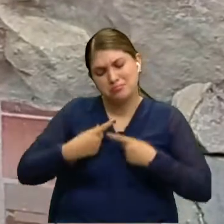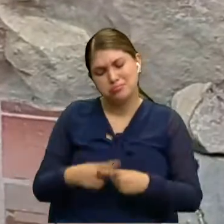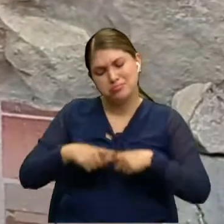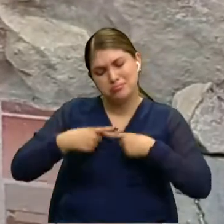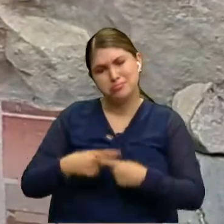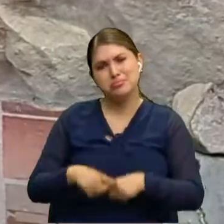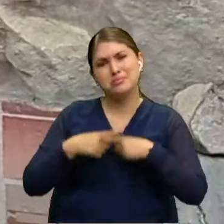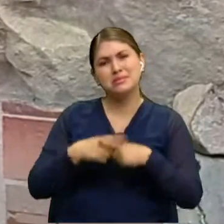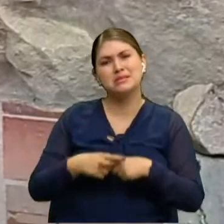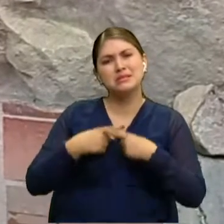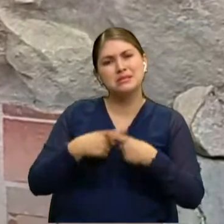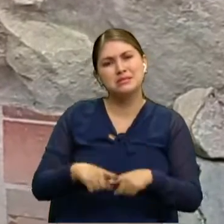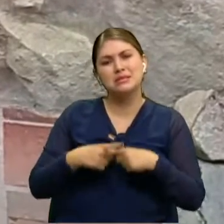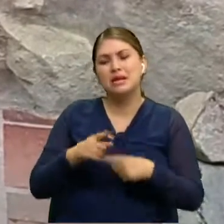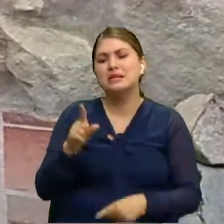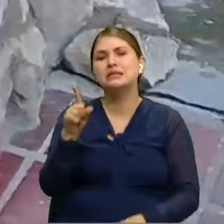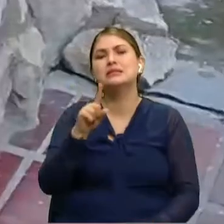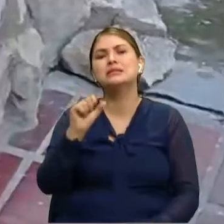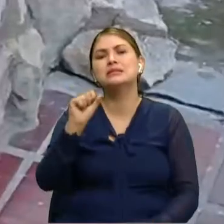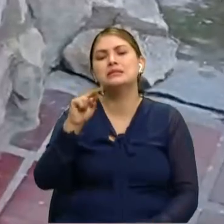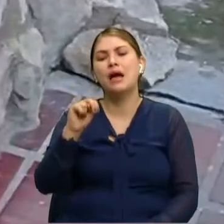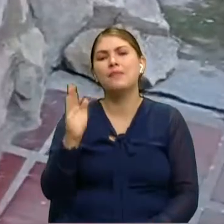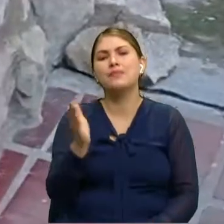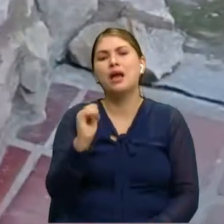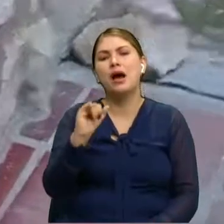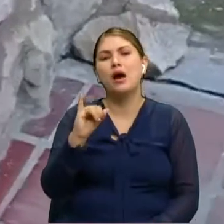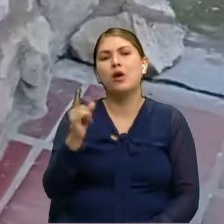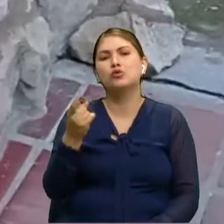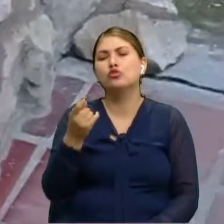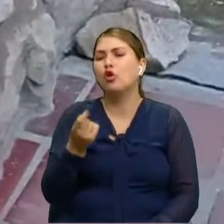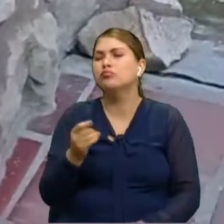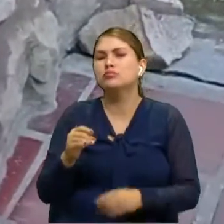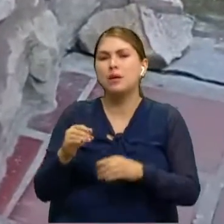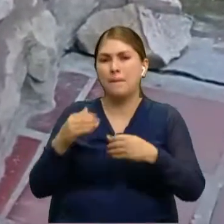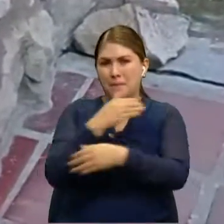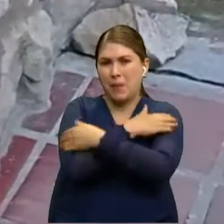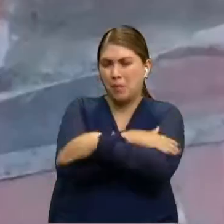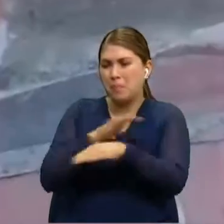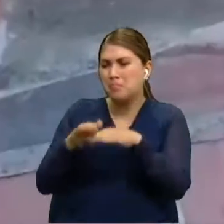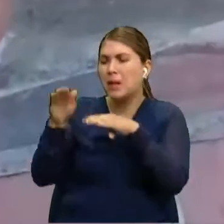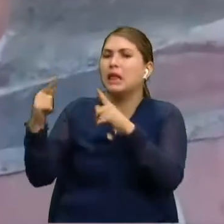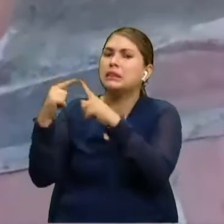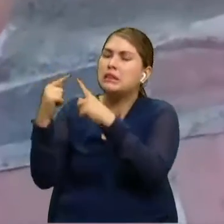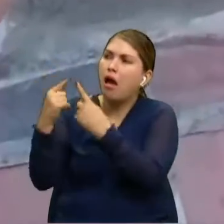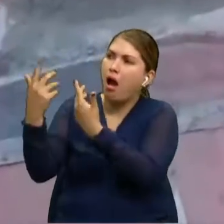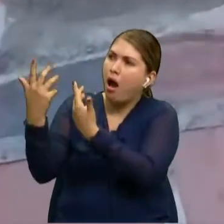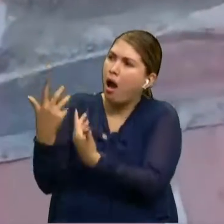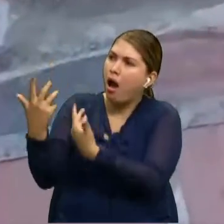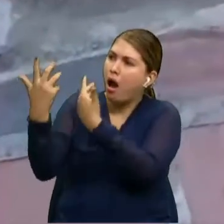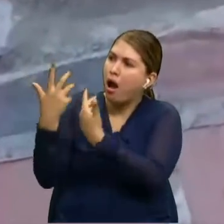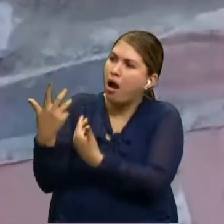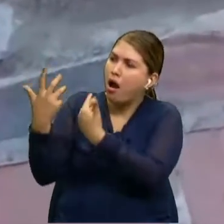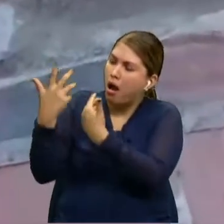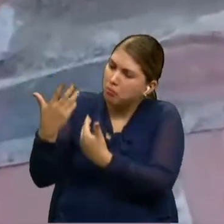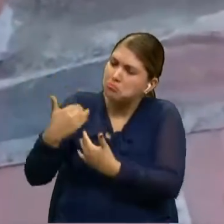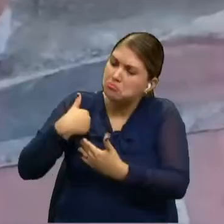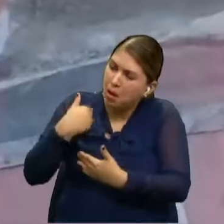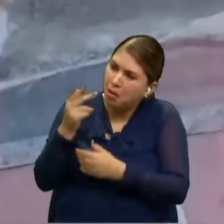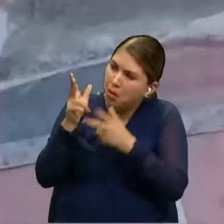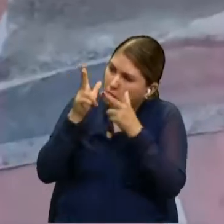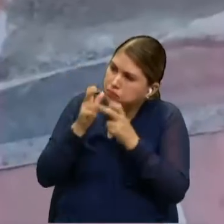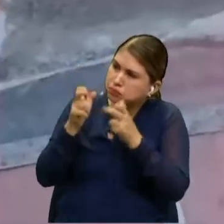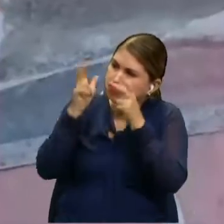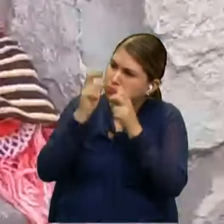San Agustín, más adelante de Pamplona, una tía, pero medio me decía. Y entonces yo por ahí así